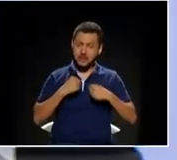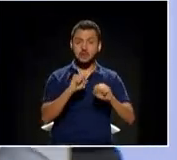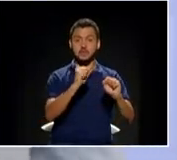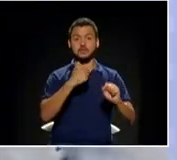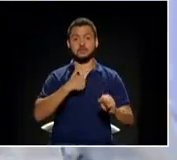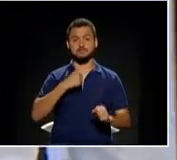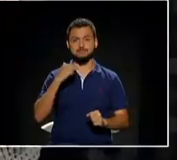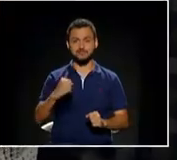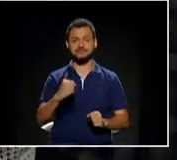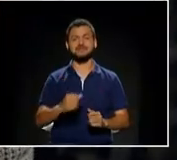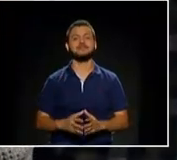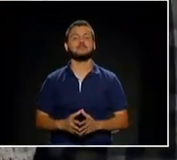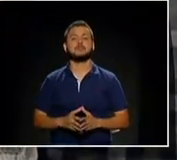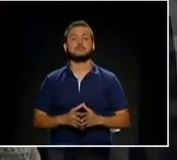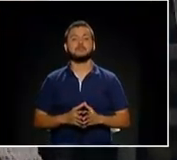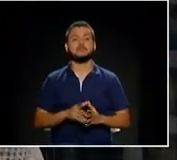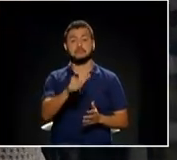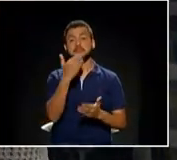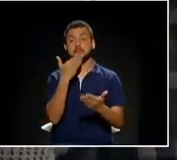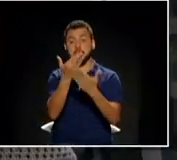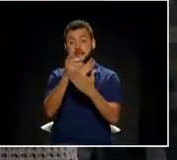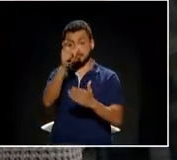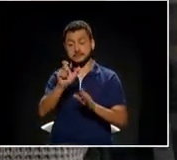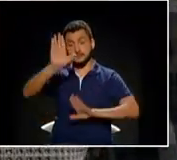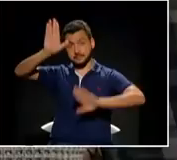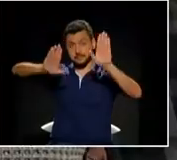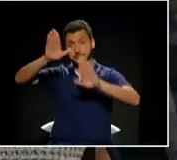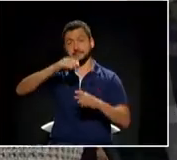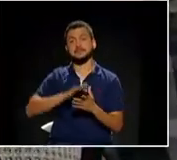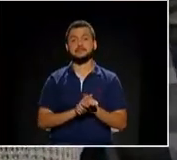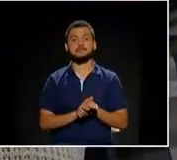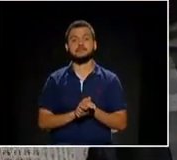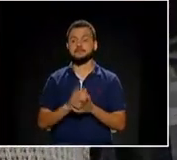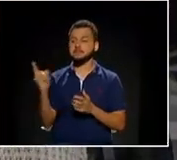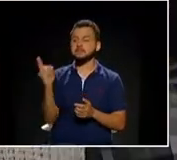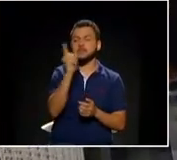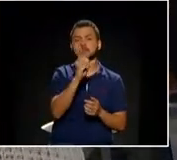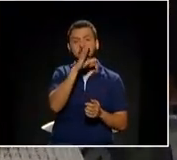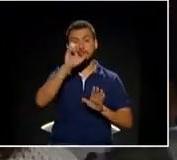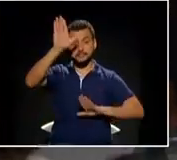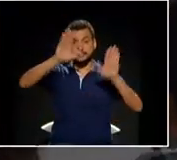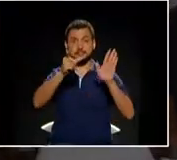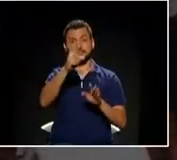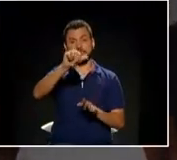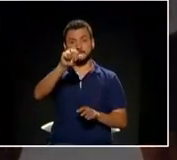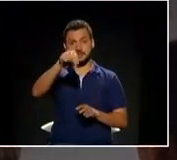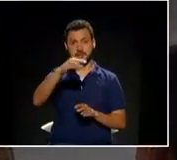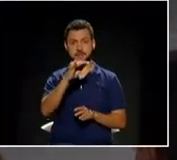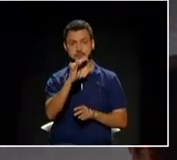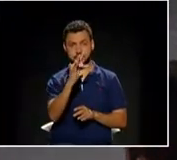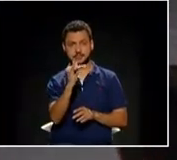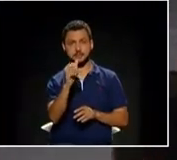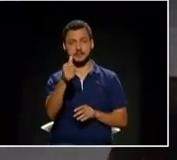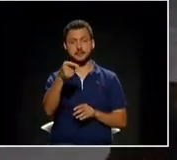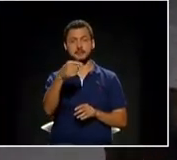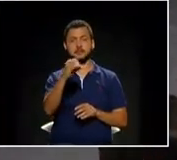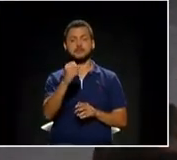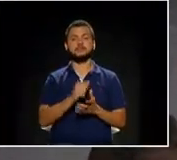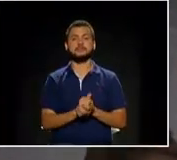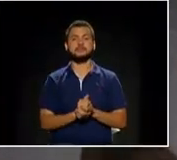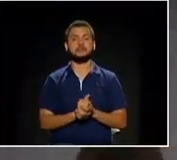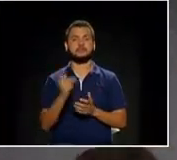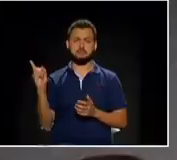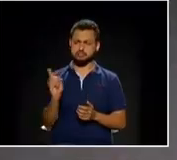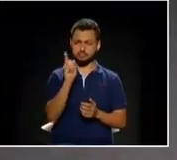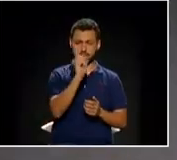duro también muy bien candidato gracias seguimos sigue el candidato santiago gómez bueno yo yo muchos años trabajando en